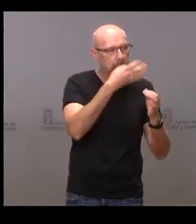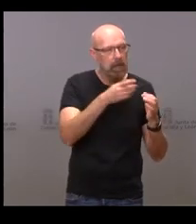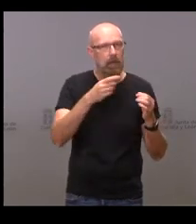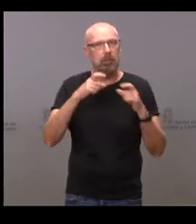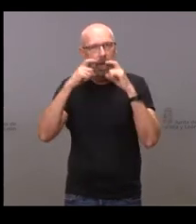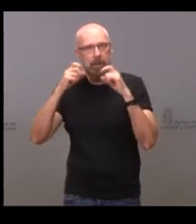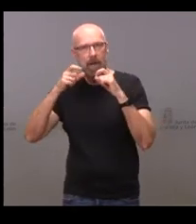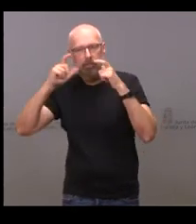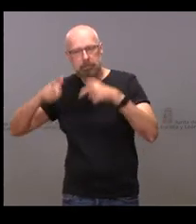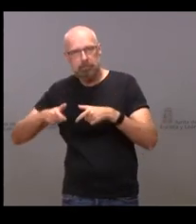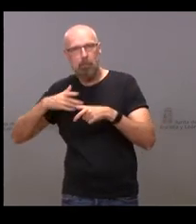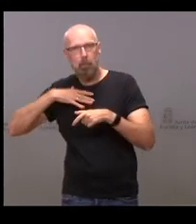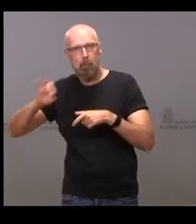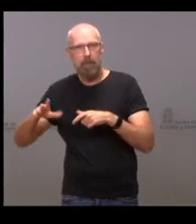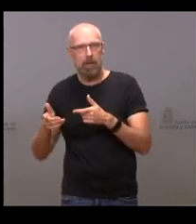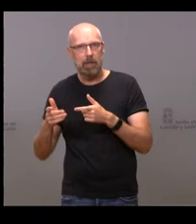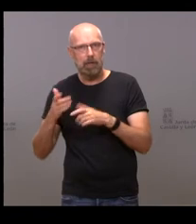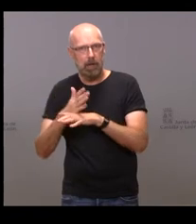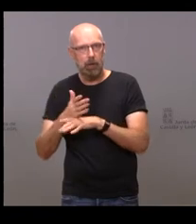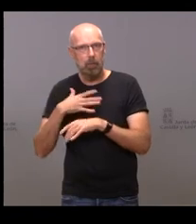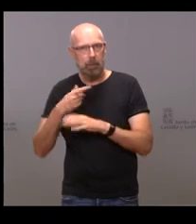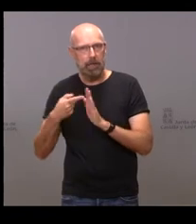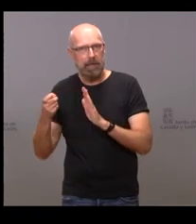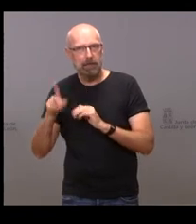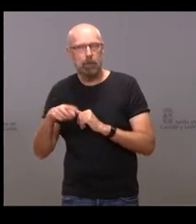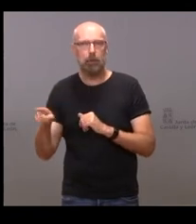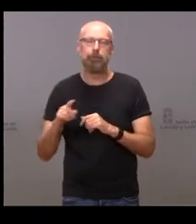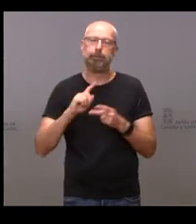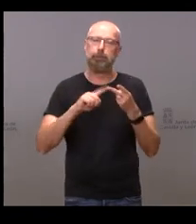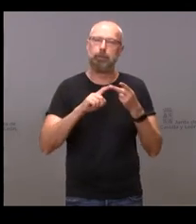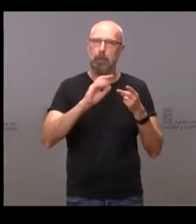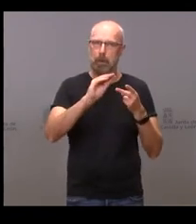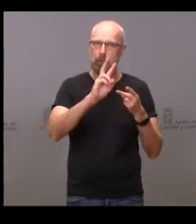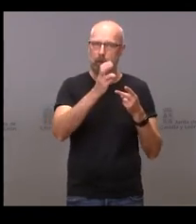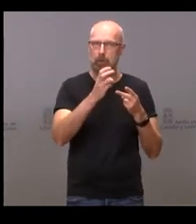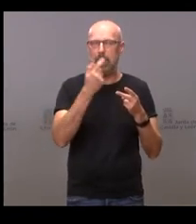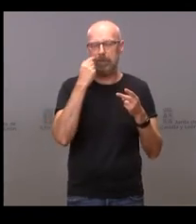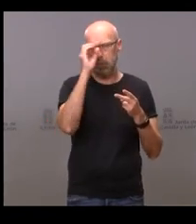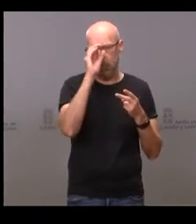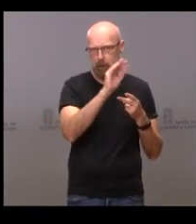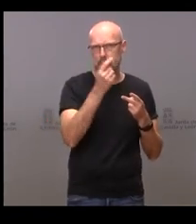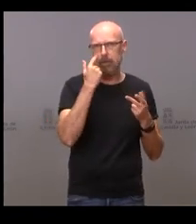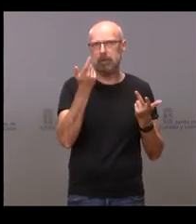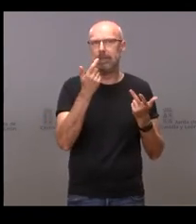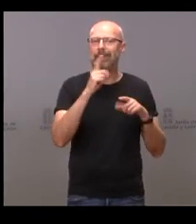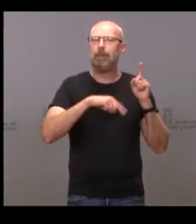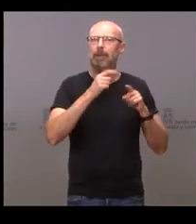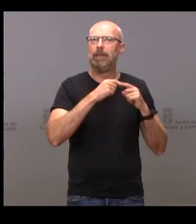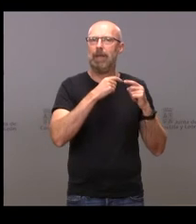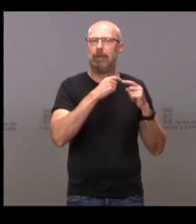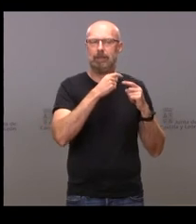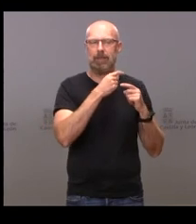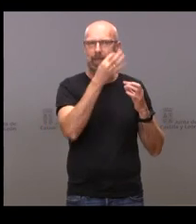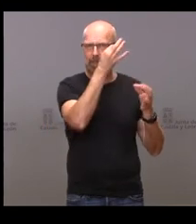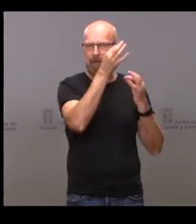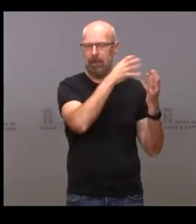es, a su juicio y según la evolución que estamos teniendo, ¿cuándo llegará el momento en el que la pandemia